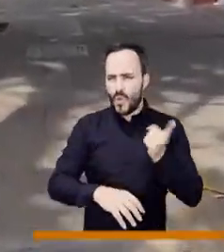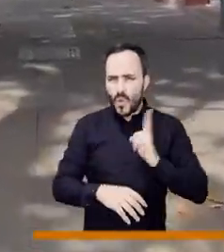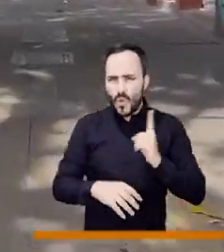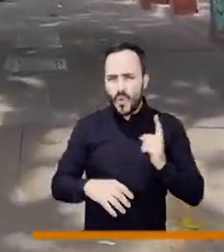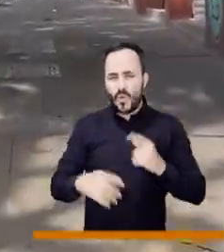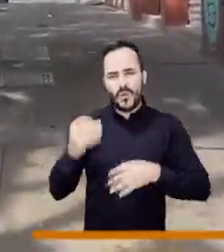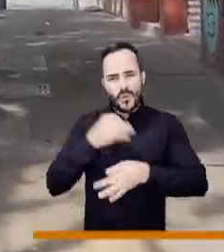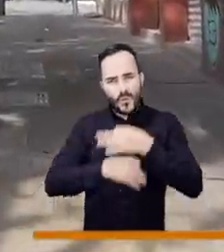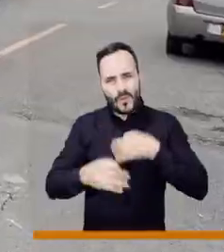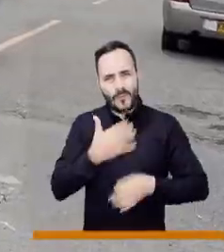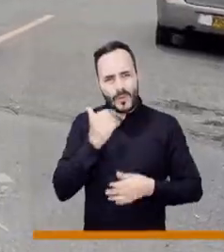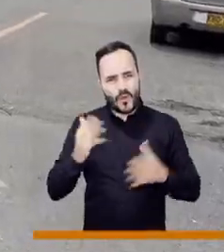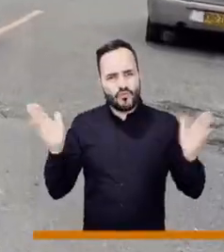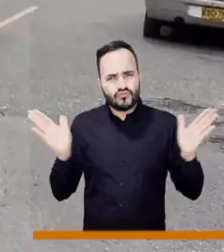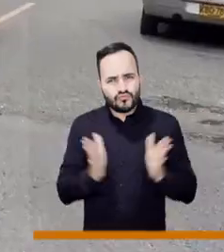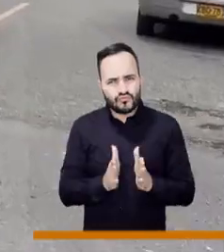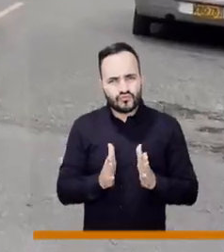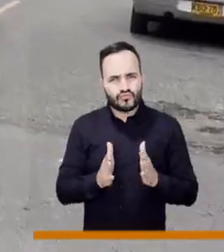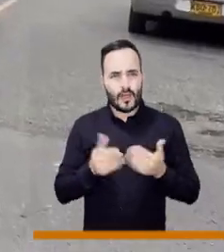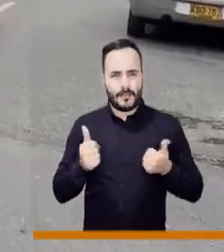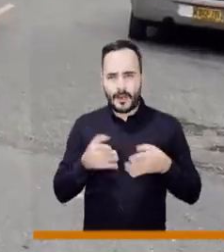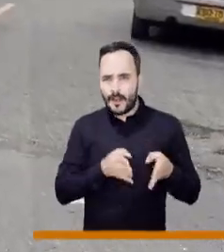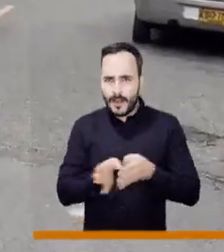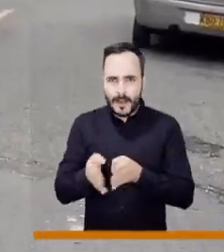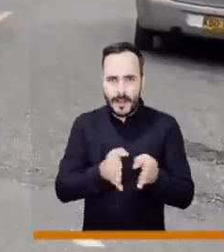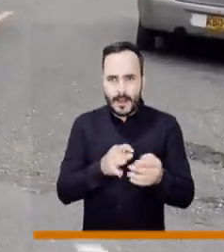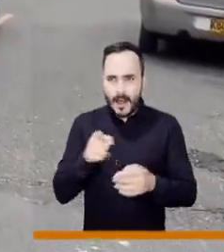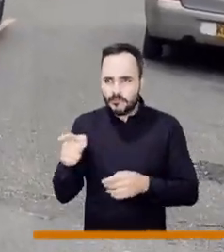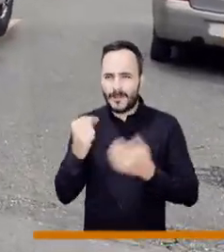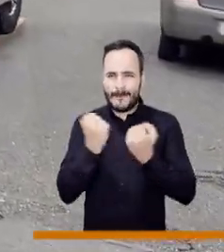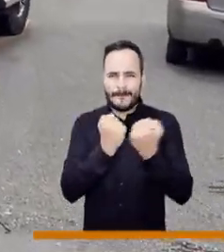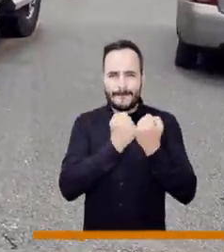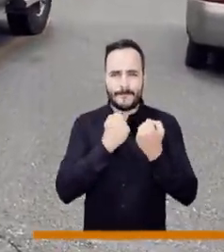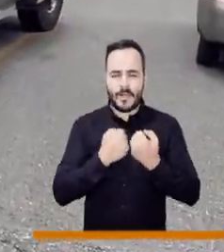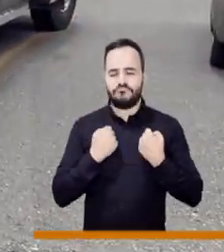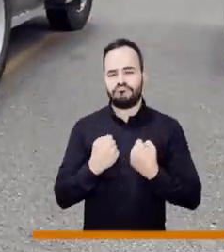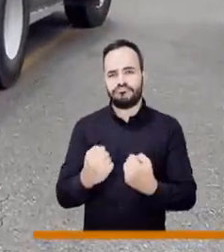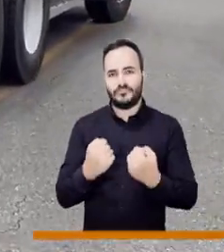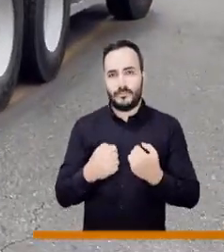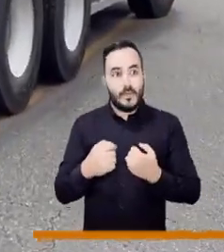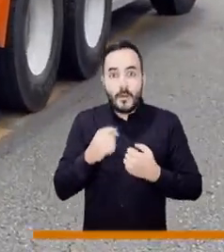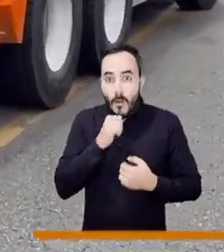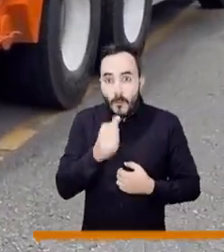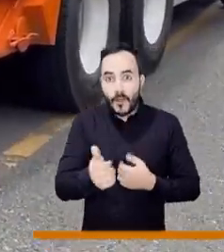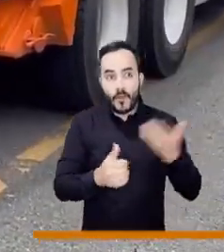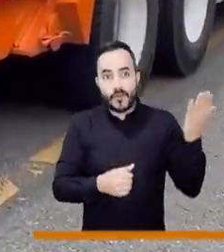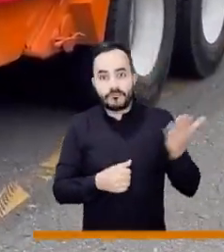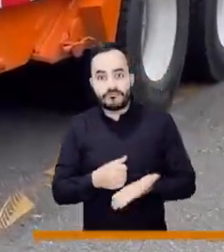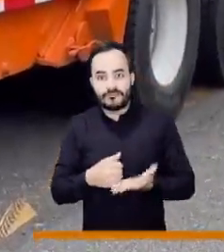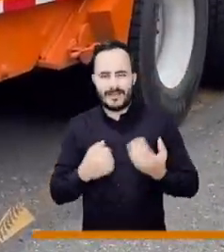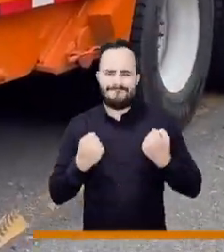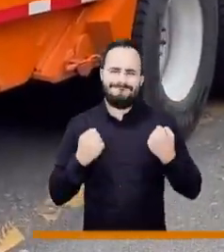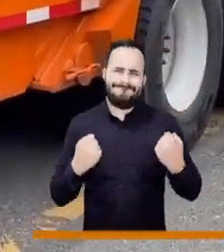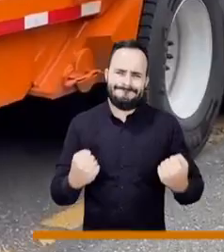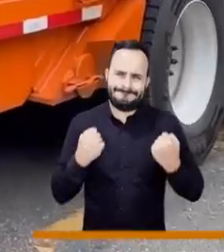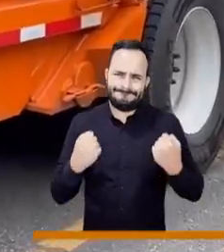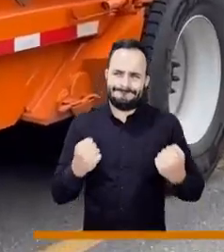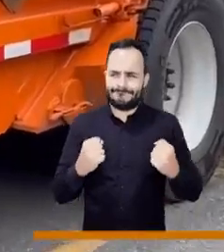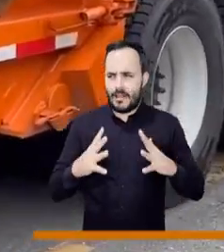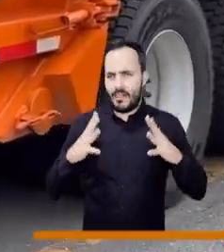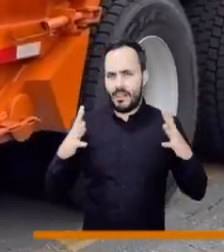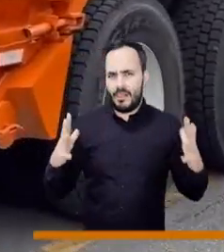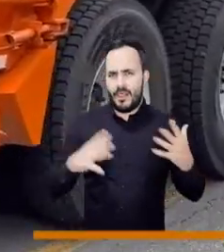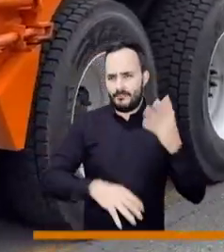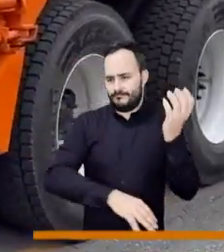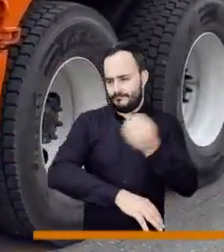carros pequeños, que hemos insistido mucho en eso, para que puedan transitar en los barrios, y ahora hablan de unos carros mucho más grandes con carga lateral que